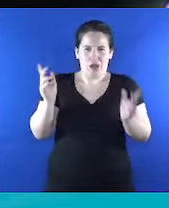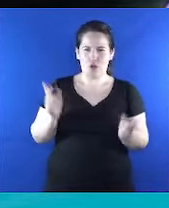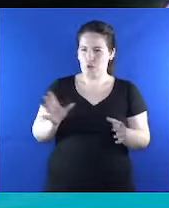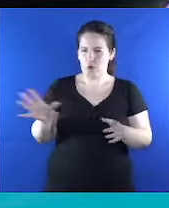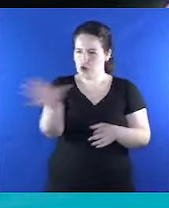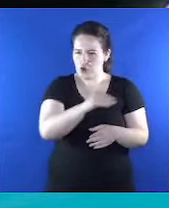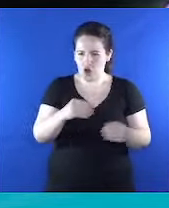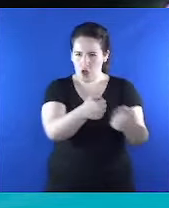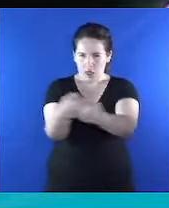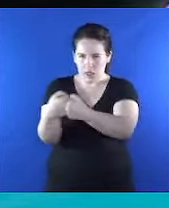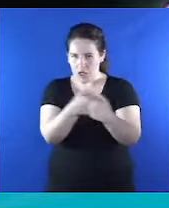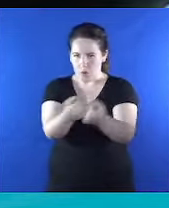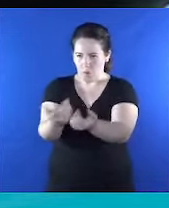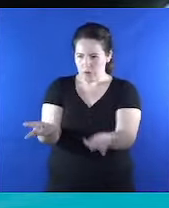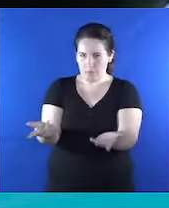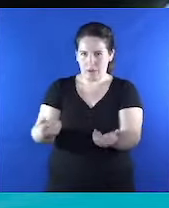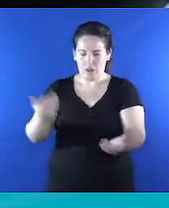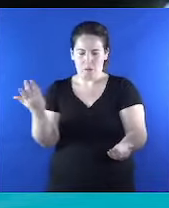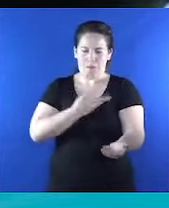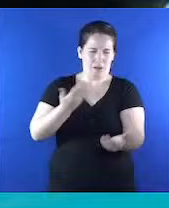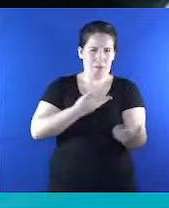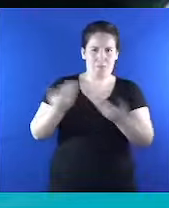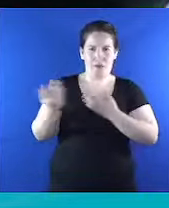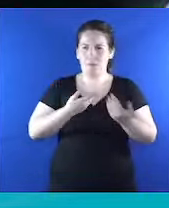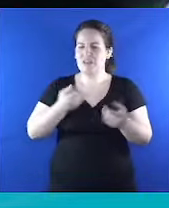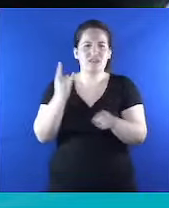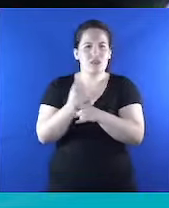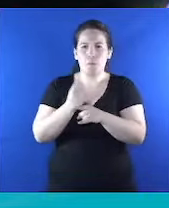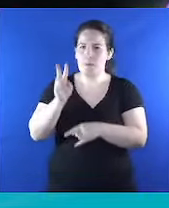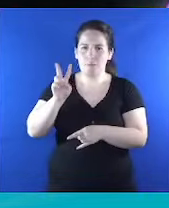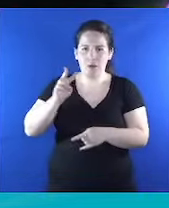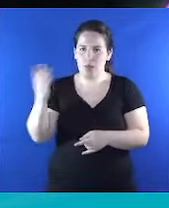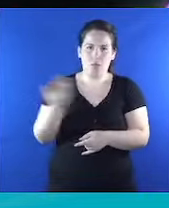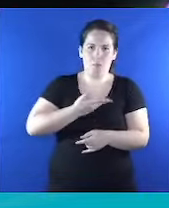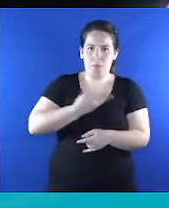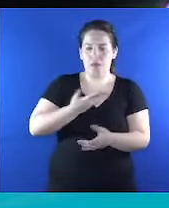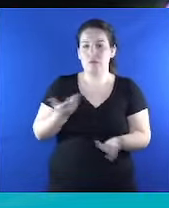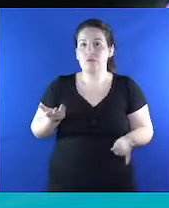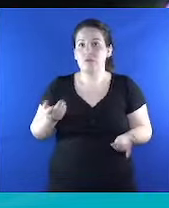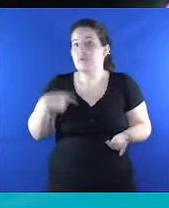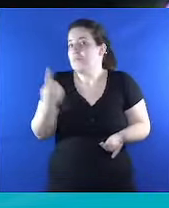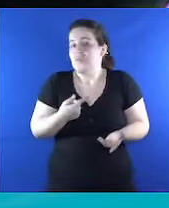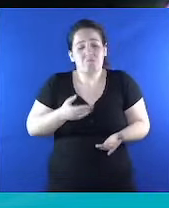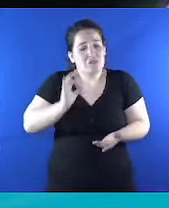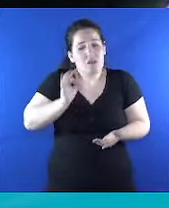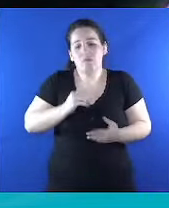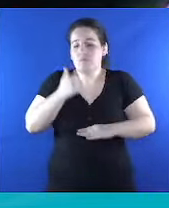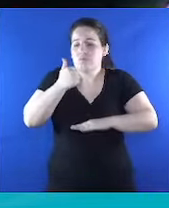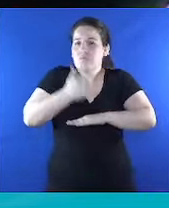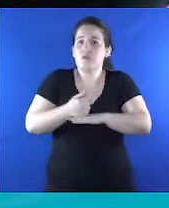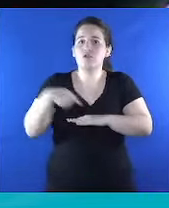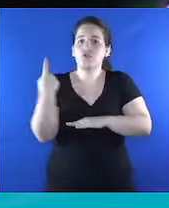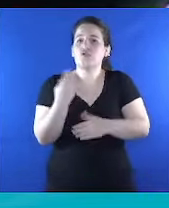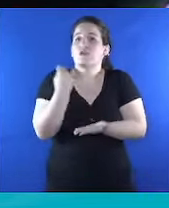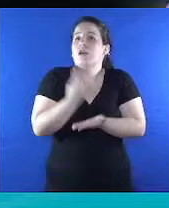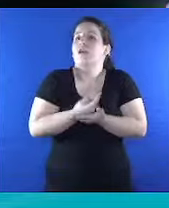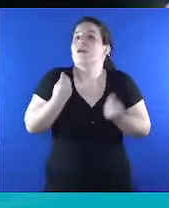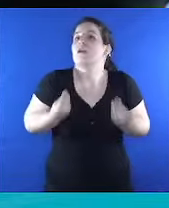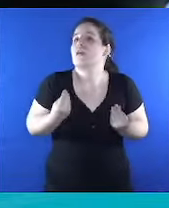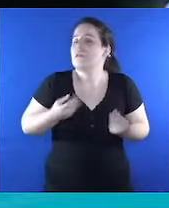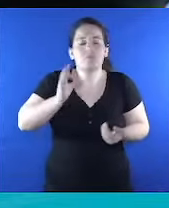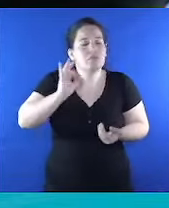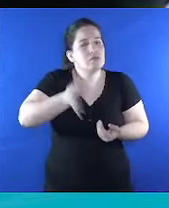todos se ponen de acuerdo para para pegarle al peronismo siempre pero Nosotros sabemos bien dónde estamos parado qué es lo que representamos